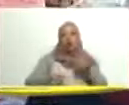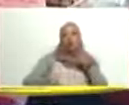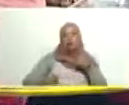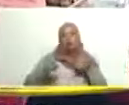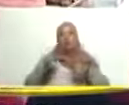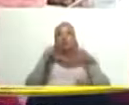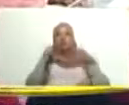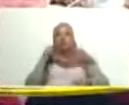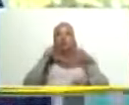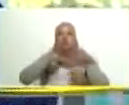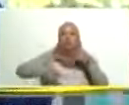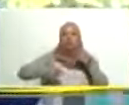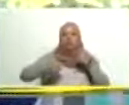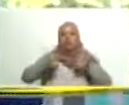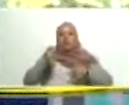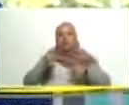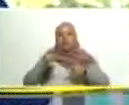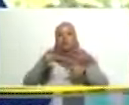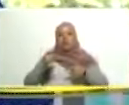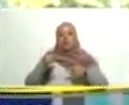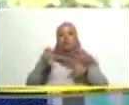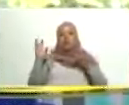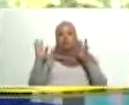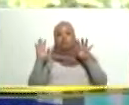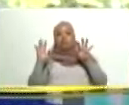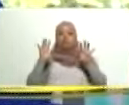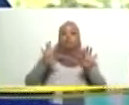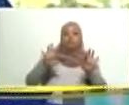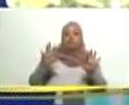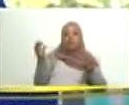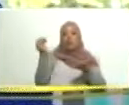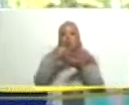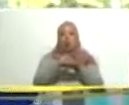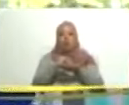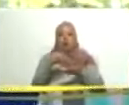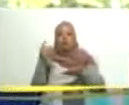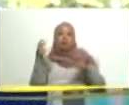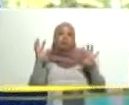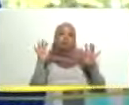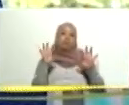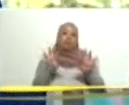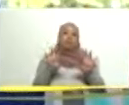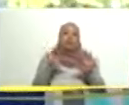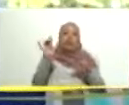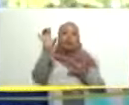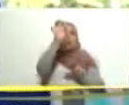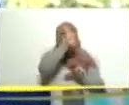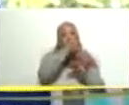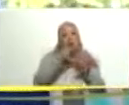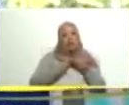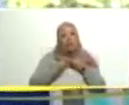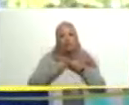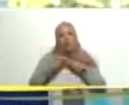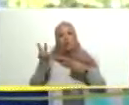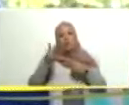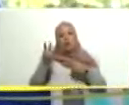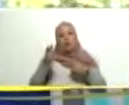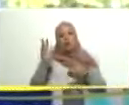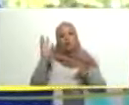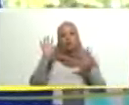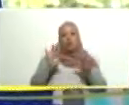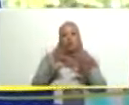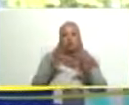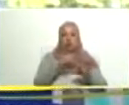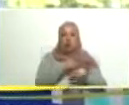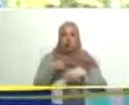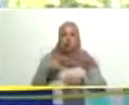dale. Los migrantes sí volverán. Los migrantes sí volverán. Aquí los